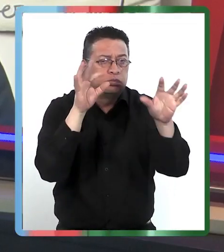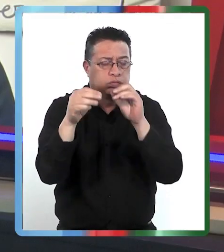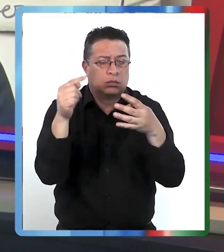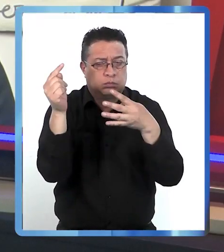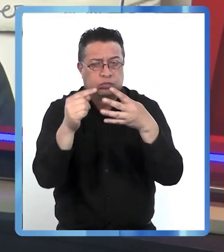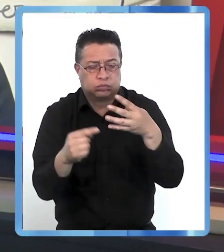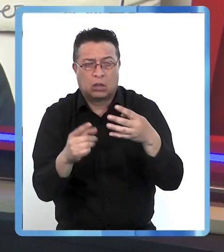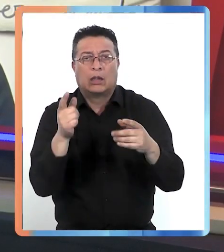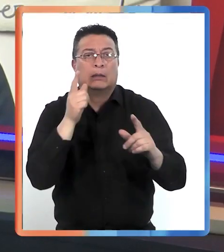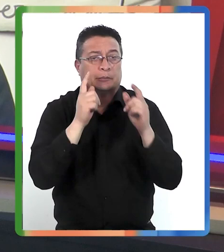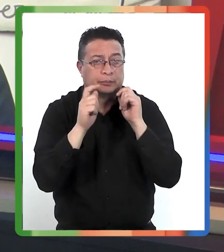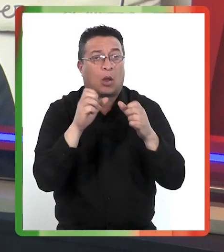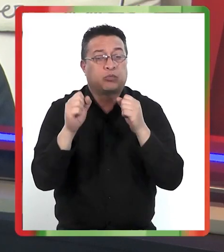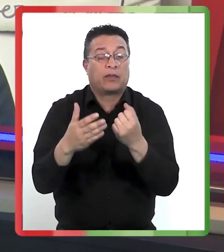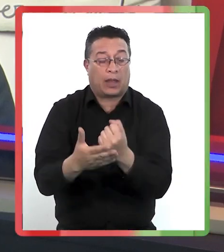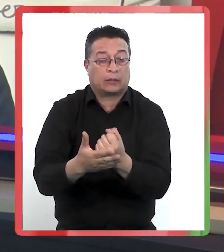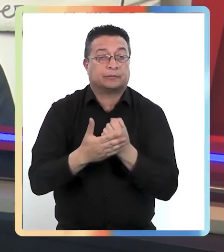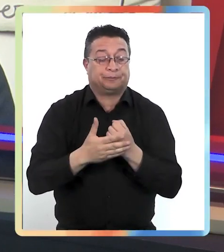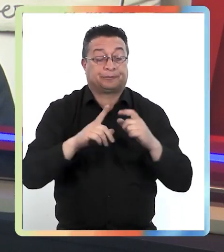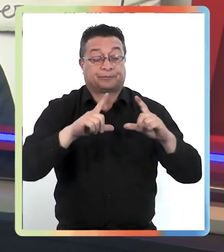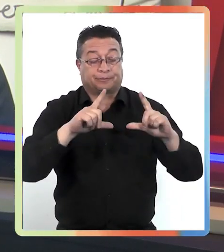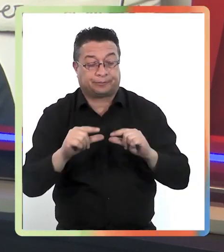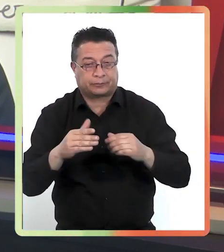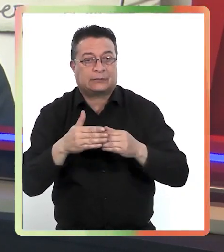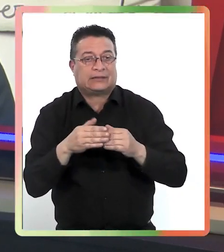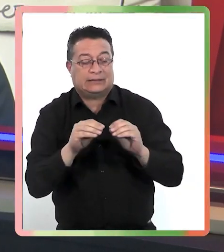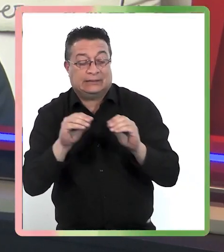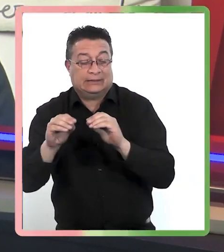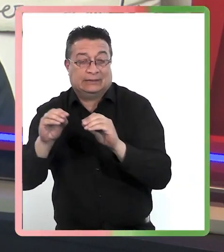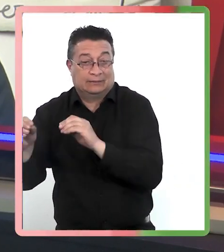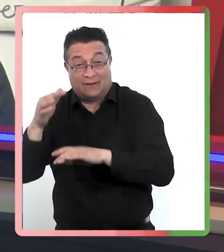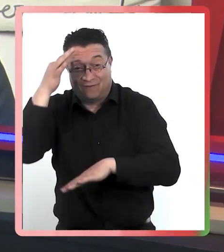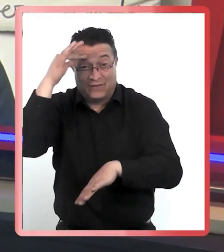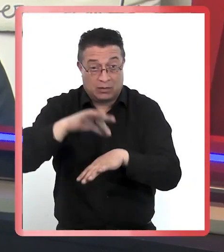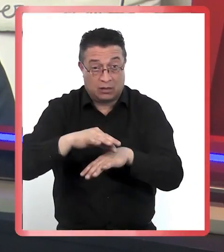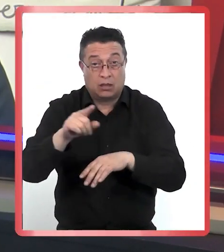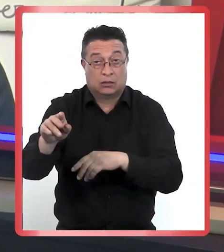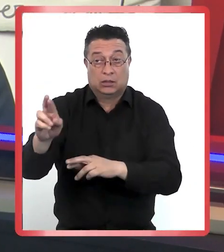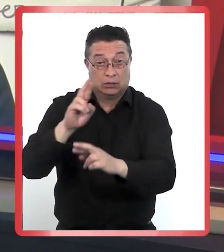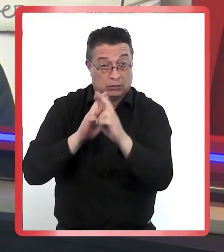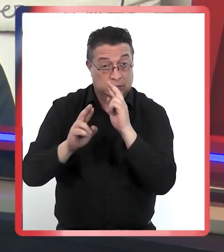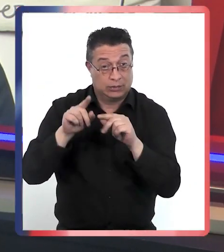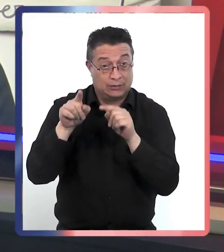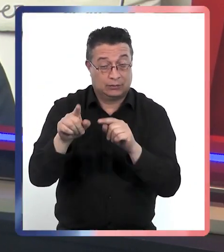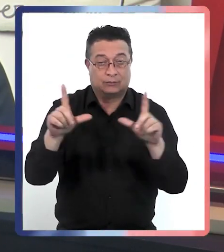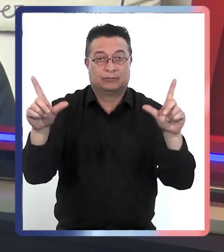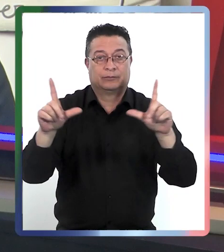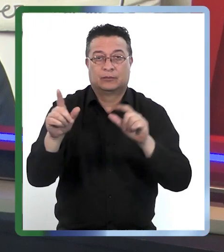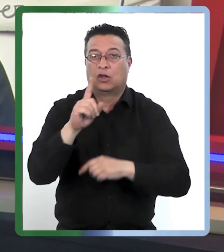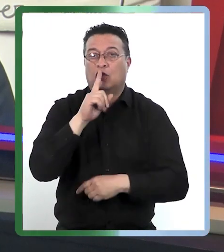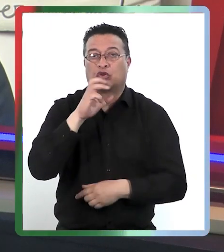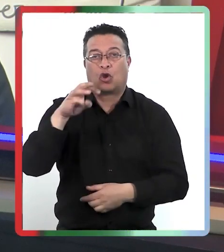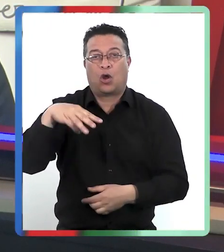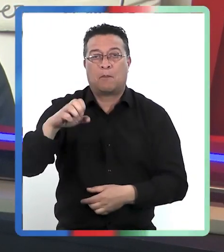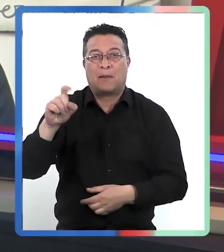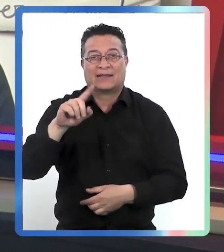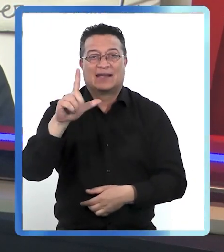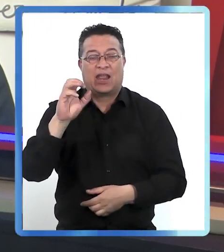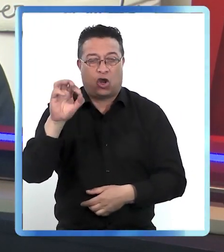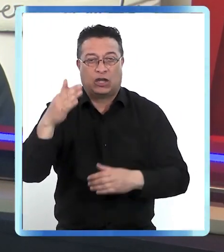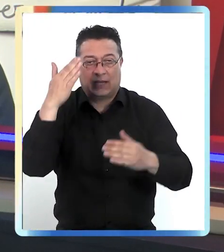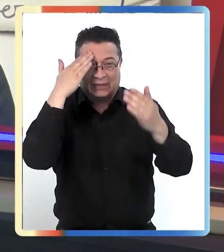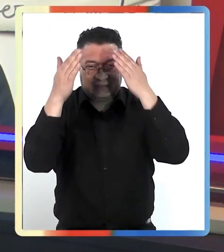los síntomas y qué factores de riesgo pueden ayudar a disminuir o retardar la enfermedad? Para responder a nuestras preguntas tenemos en pantalla a Tomás